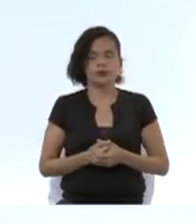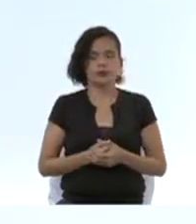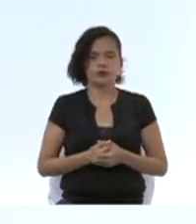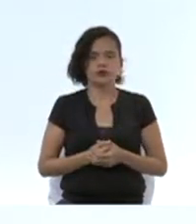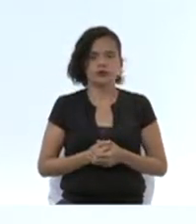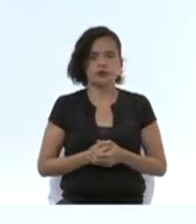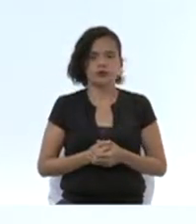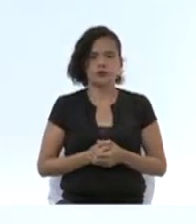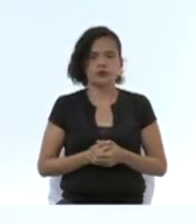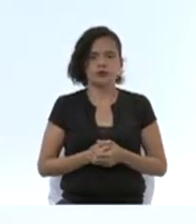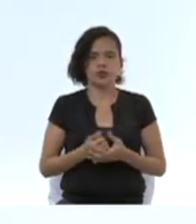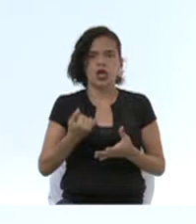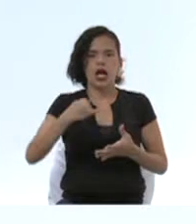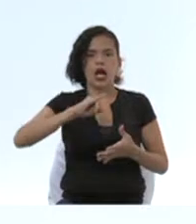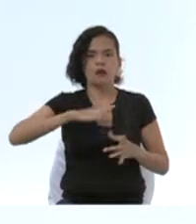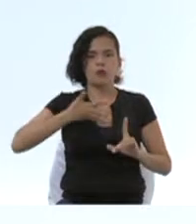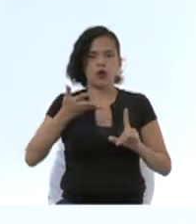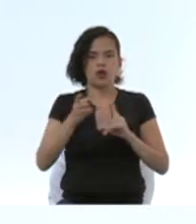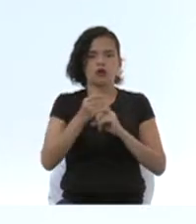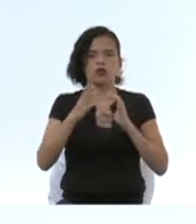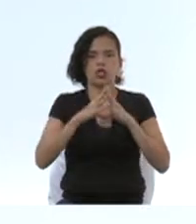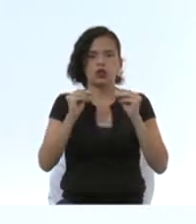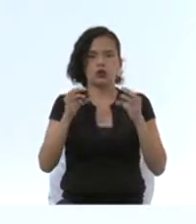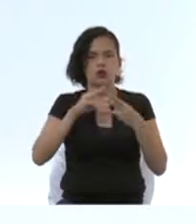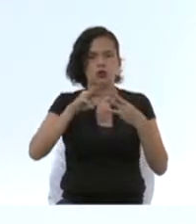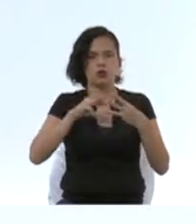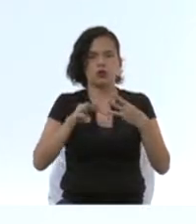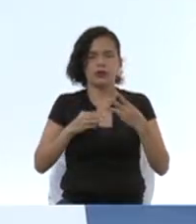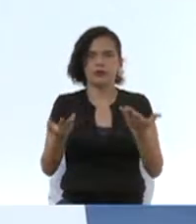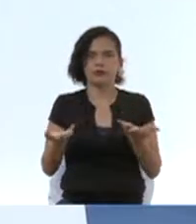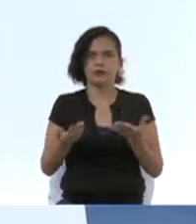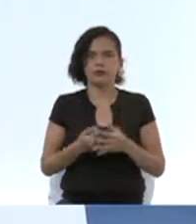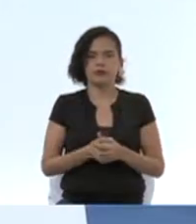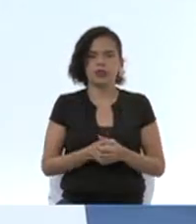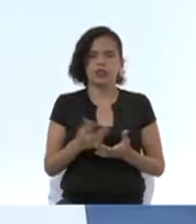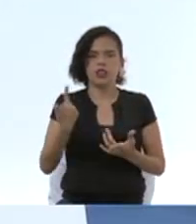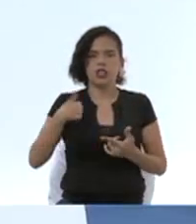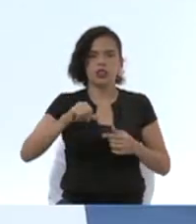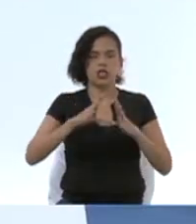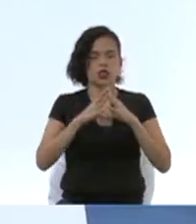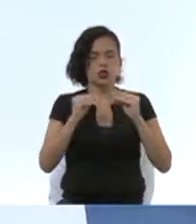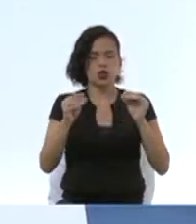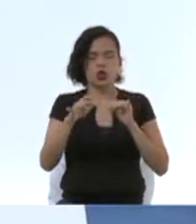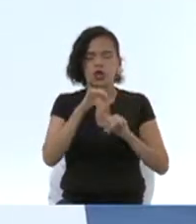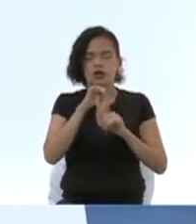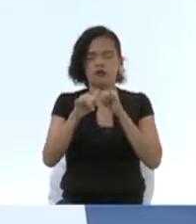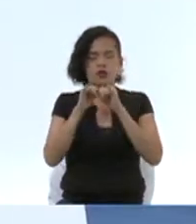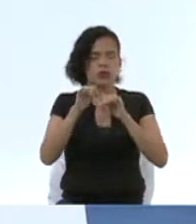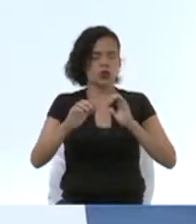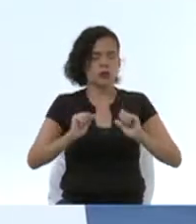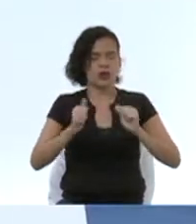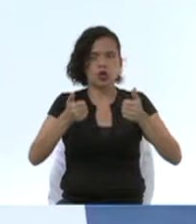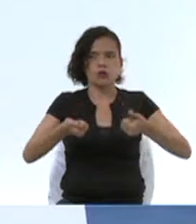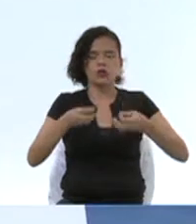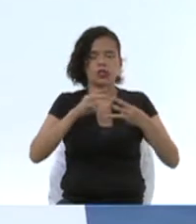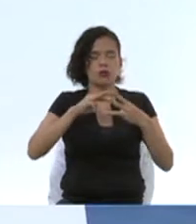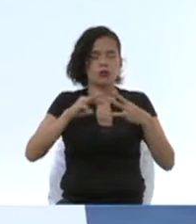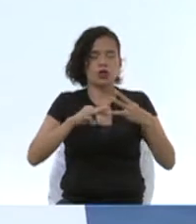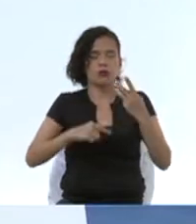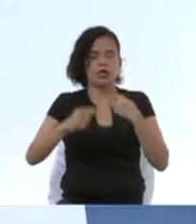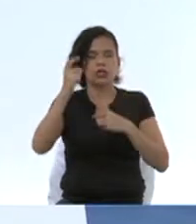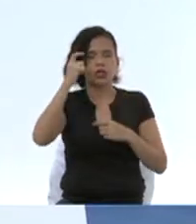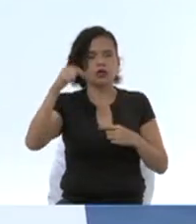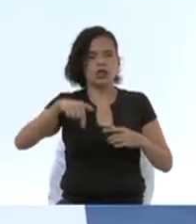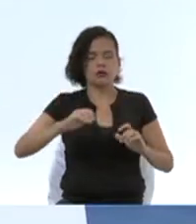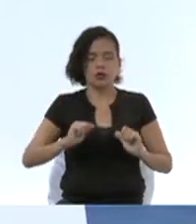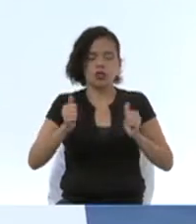Una Escuela Oficial. Ahí pueden encontrar todos nuestros programas. Ya que tienen todas las coordenadas para comenzar nuestro programa el día de